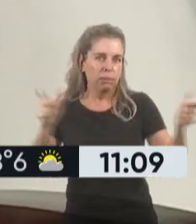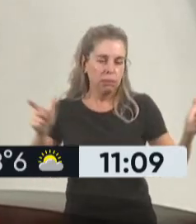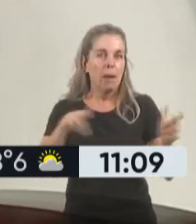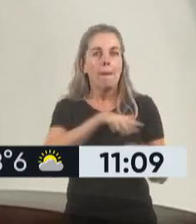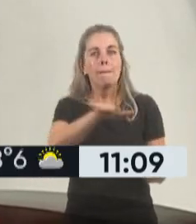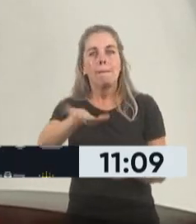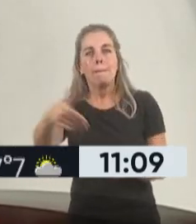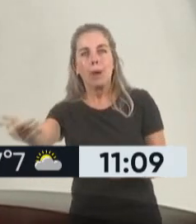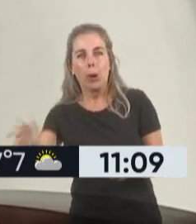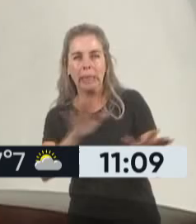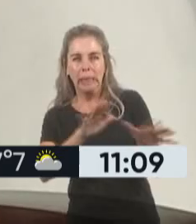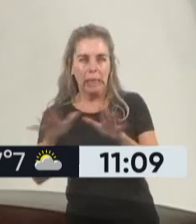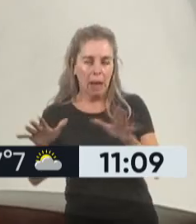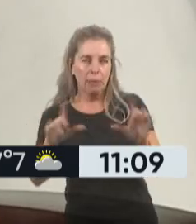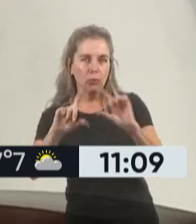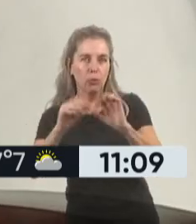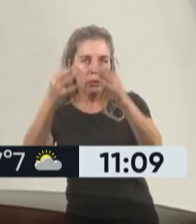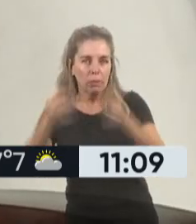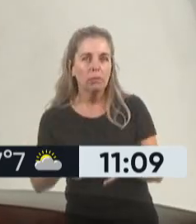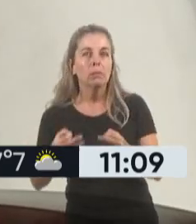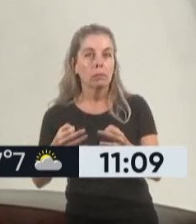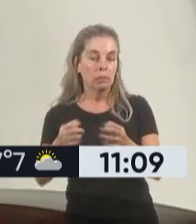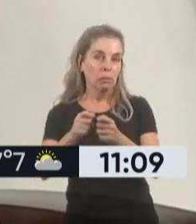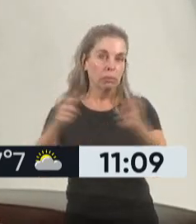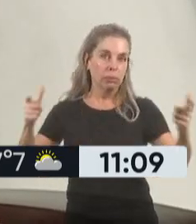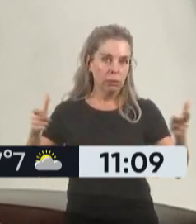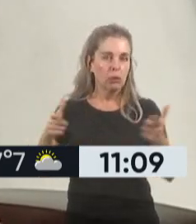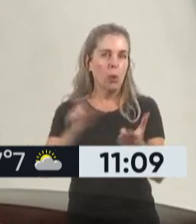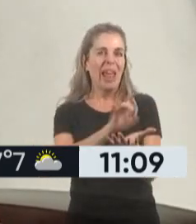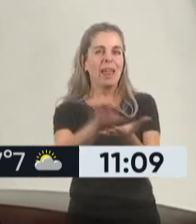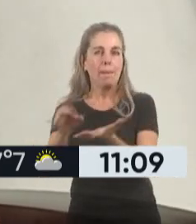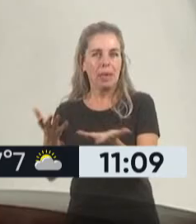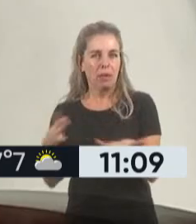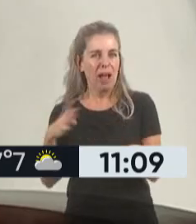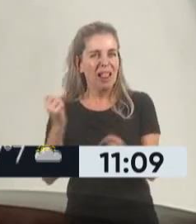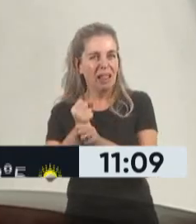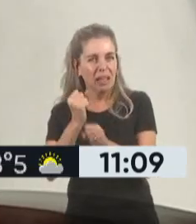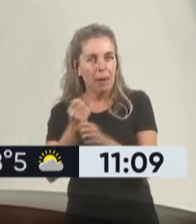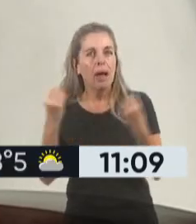ya próxima a los 2 dígitos. Y la consulta tiene que ver con